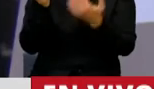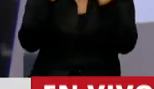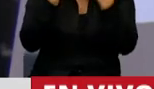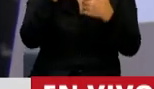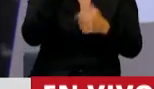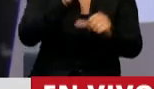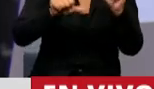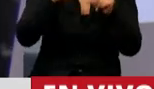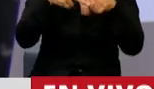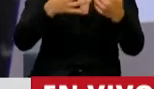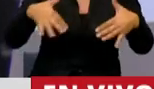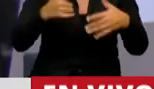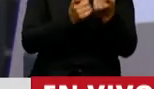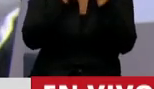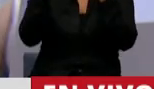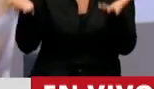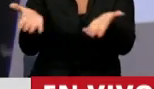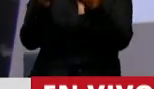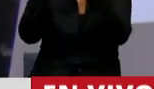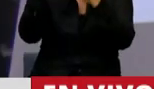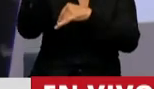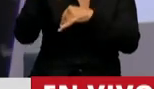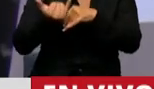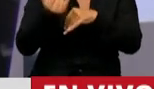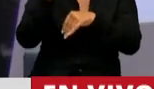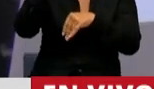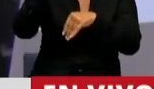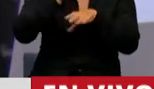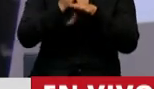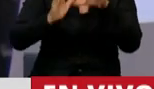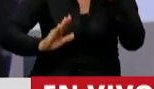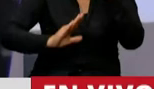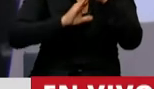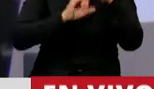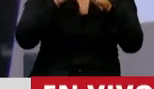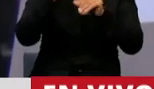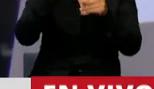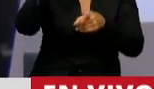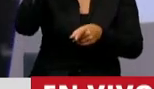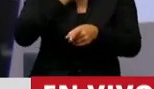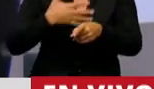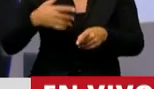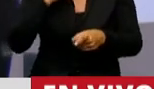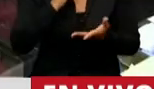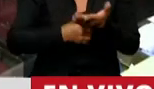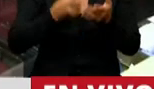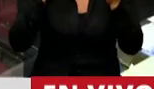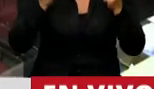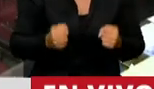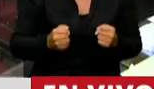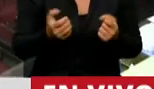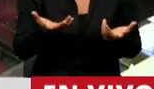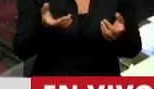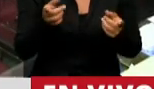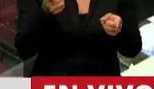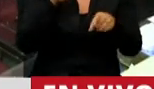y la tecnología como impulso, el vector que ha impulsado, además del Estado, un Estado decidido como lo que hoy estamos haciendo acá, también ha